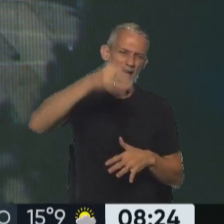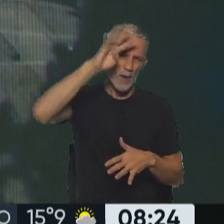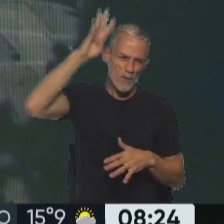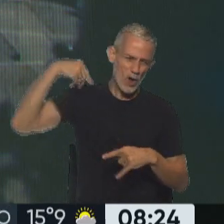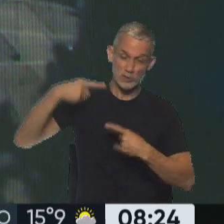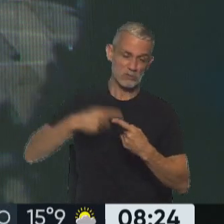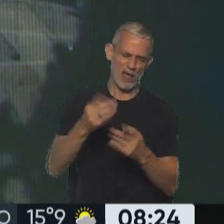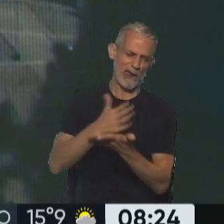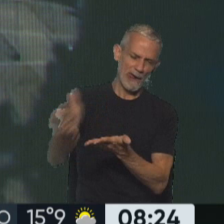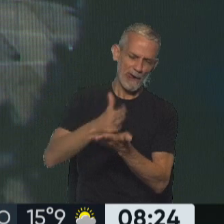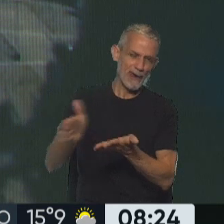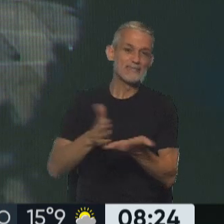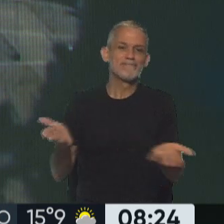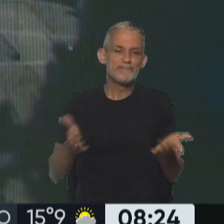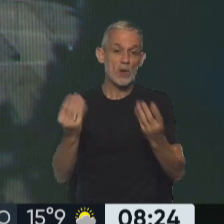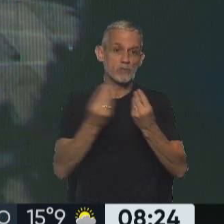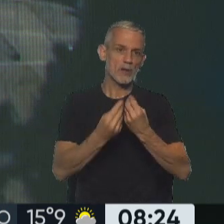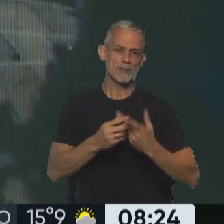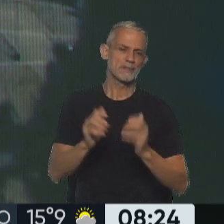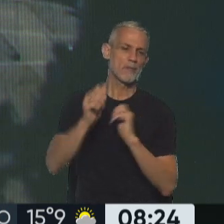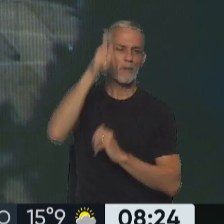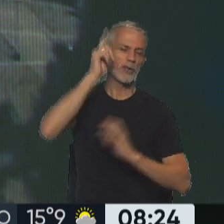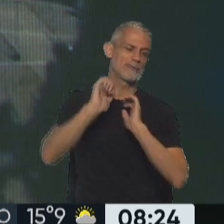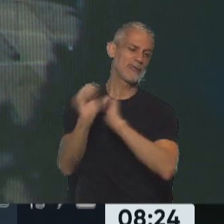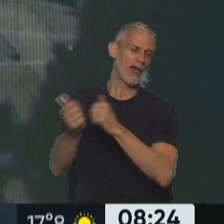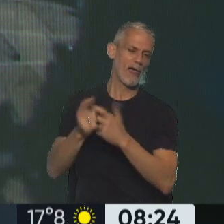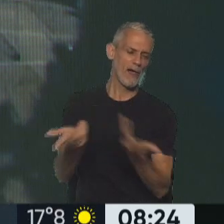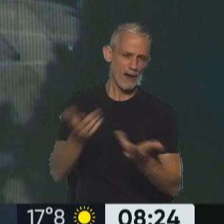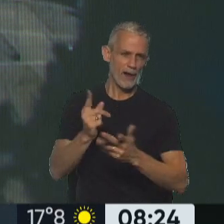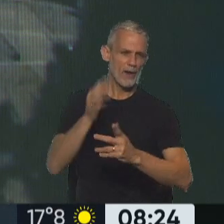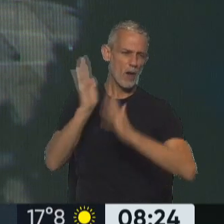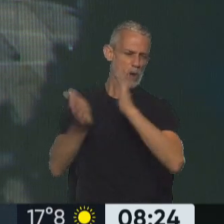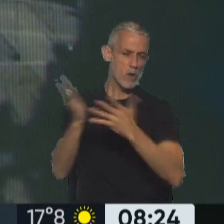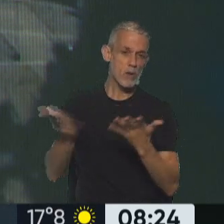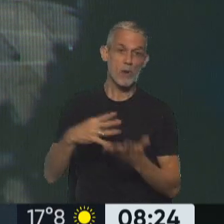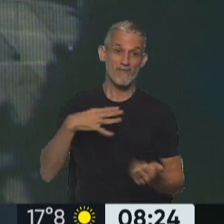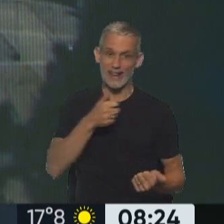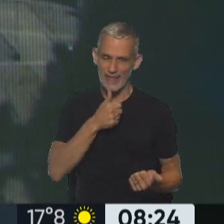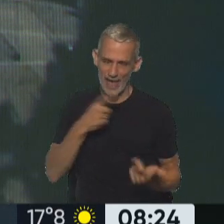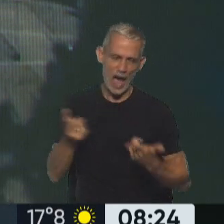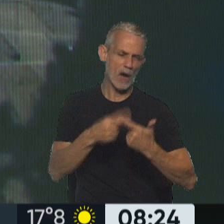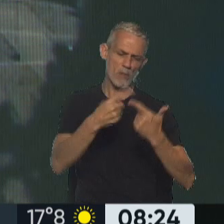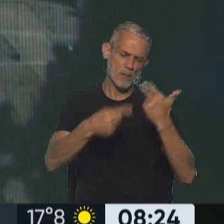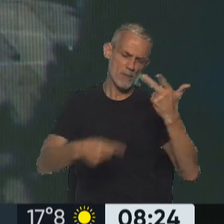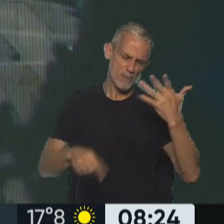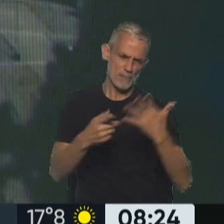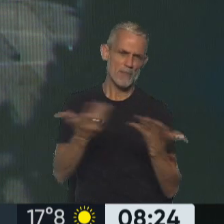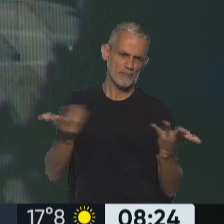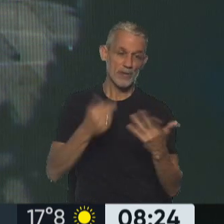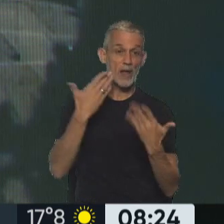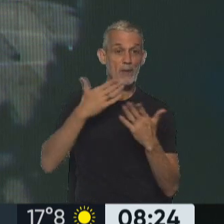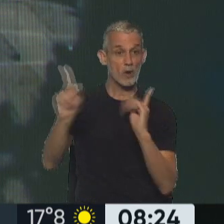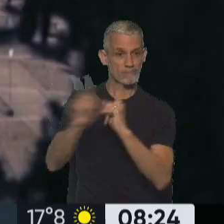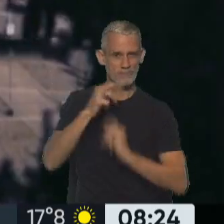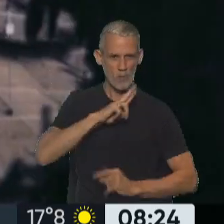desplazados con muchas veces sufriendo abuso policial también con problemas por falta de agua entre otras condicionantes y hablamos con